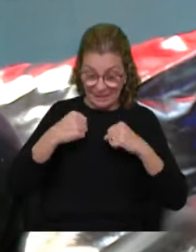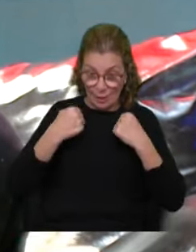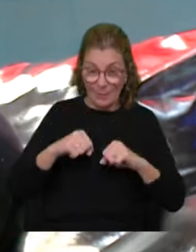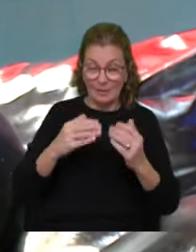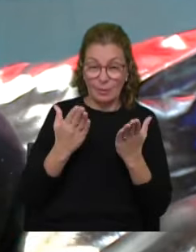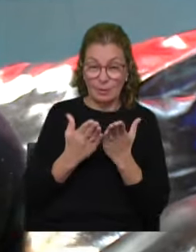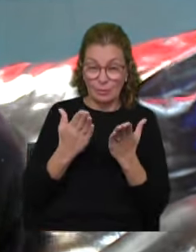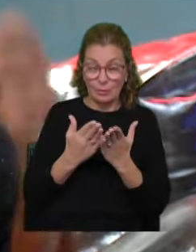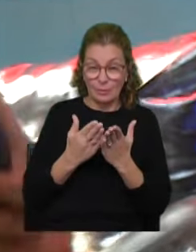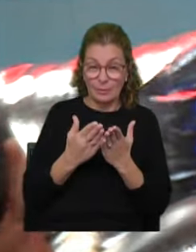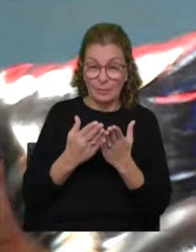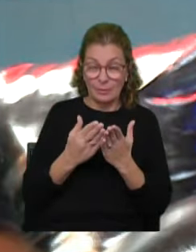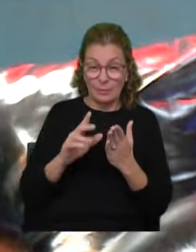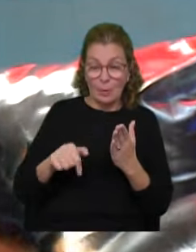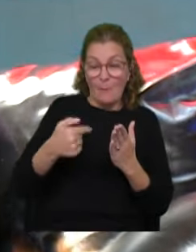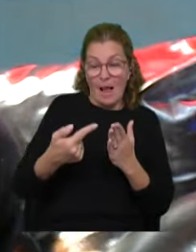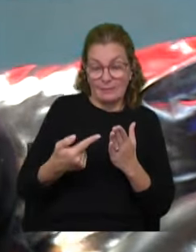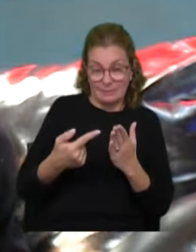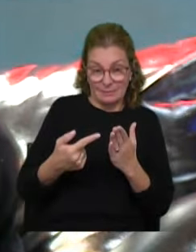qué, voy a dar un paso más.